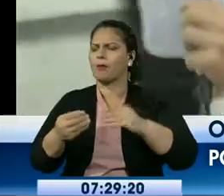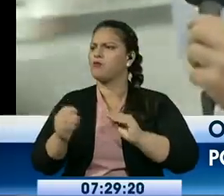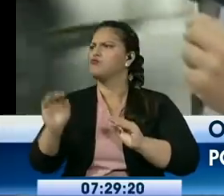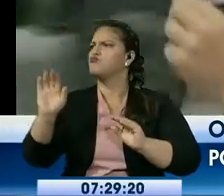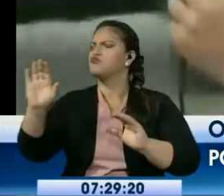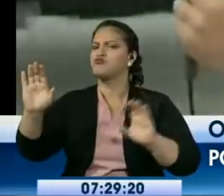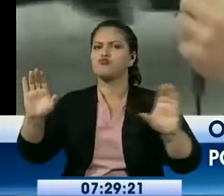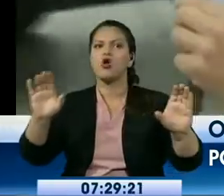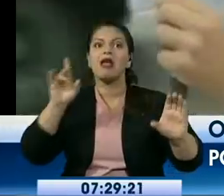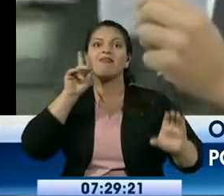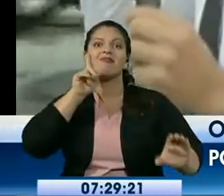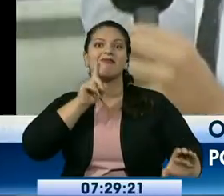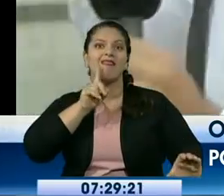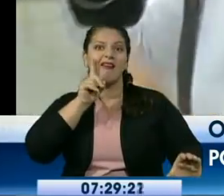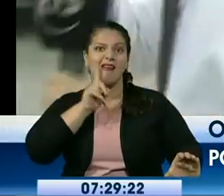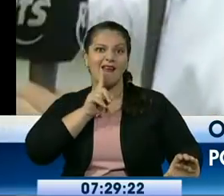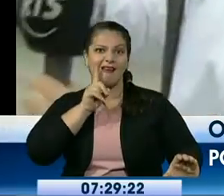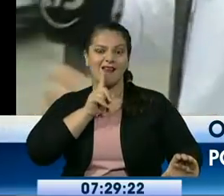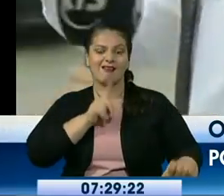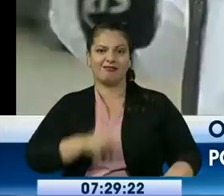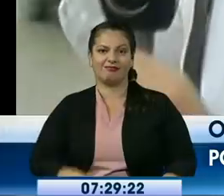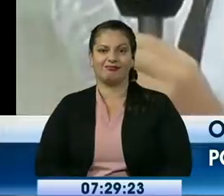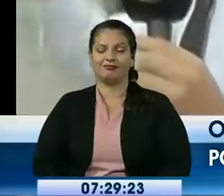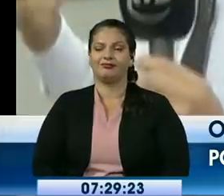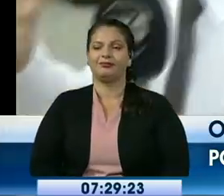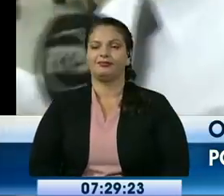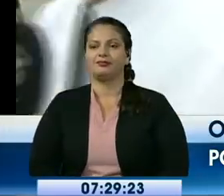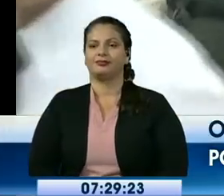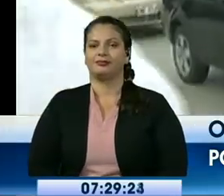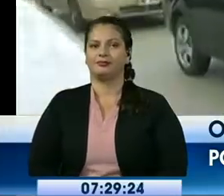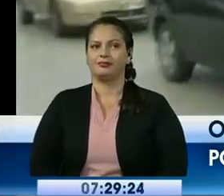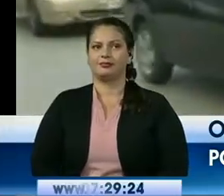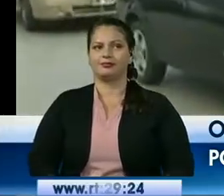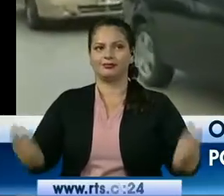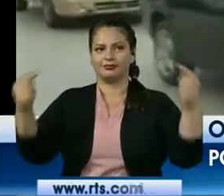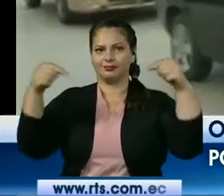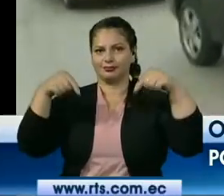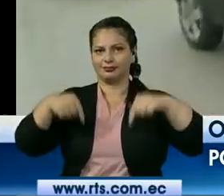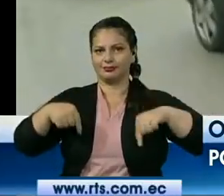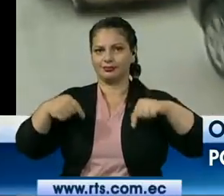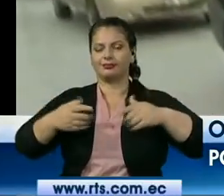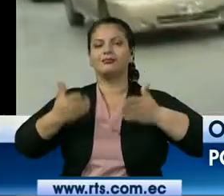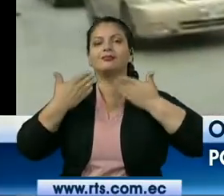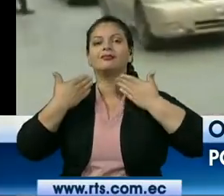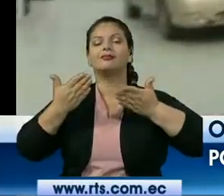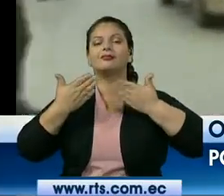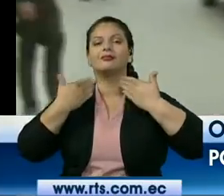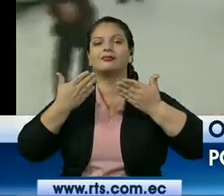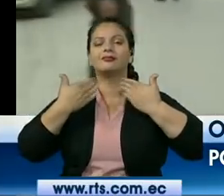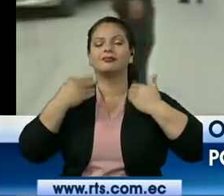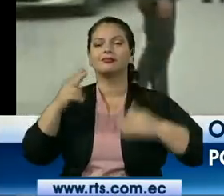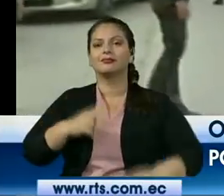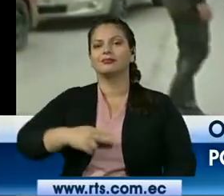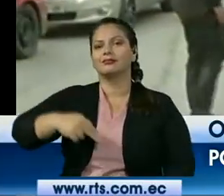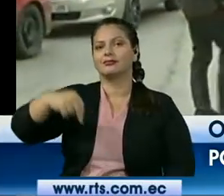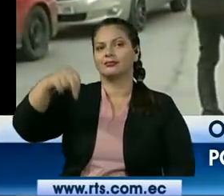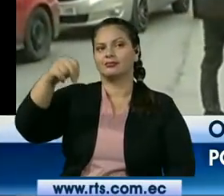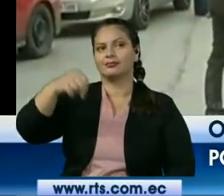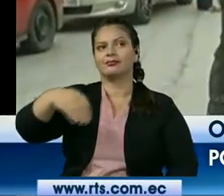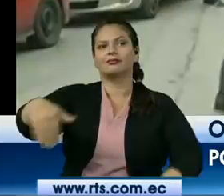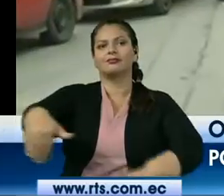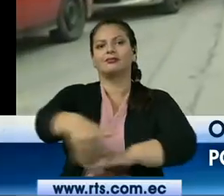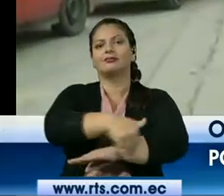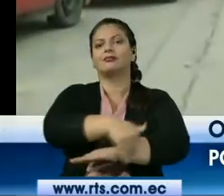de la Policía Nacional. Estamos ubicados en una avenida principal del norte de Guayaquil. Hace